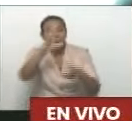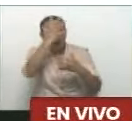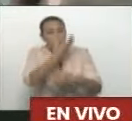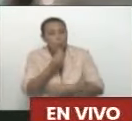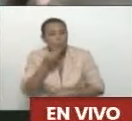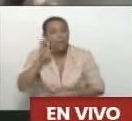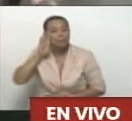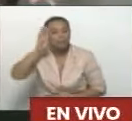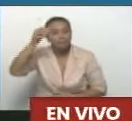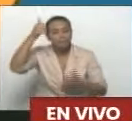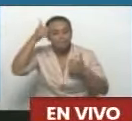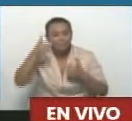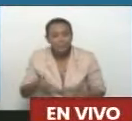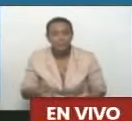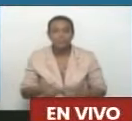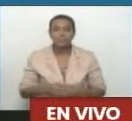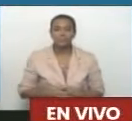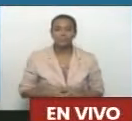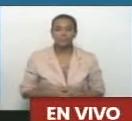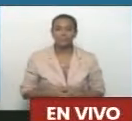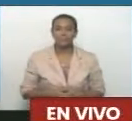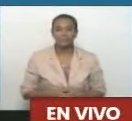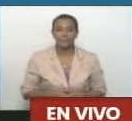nuestra juventud.